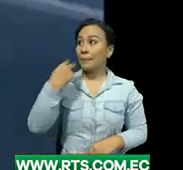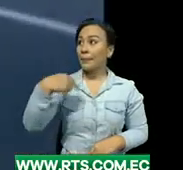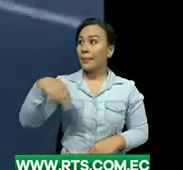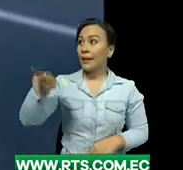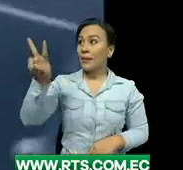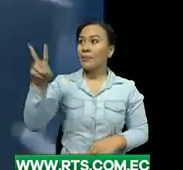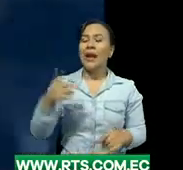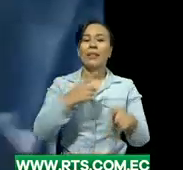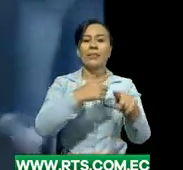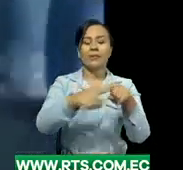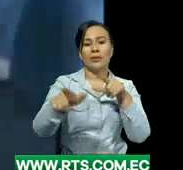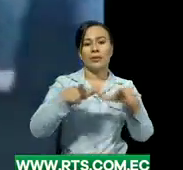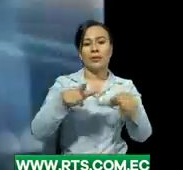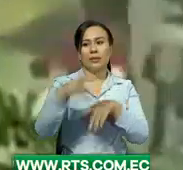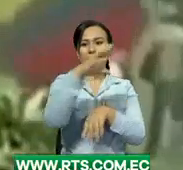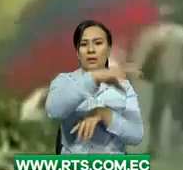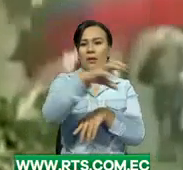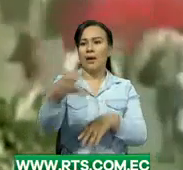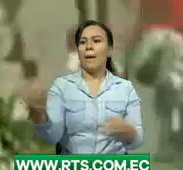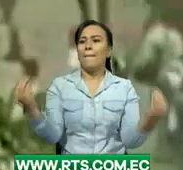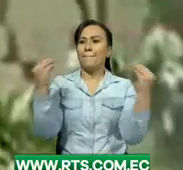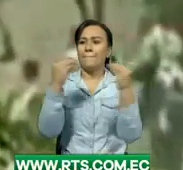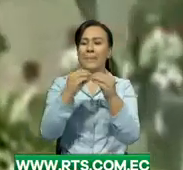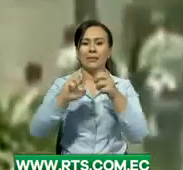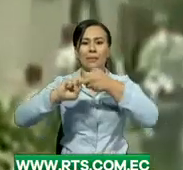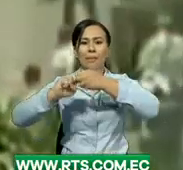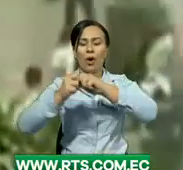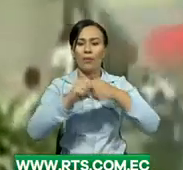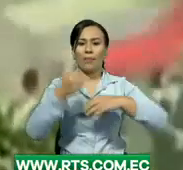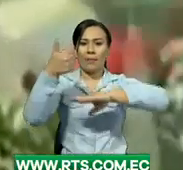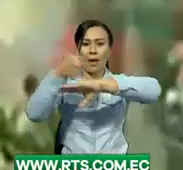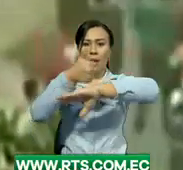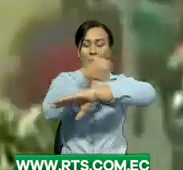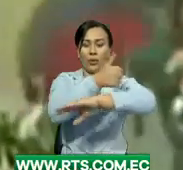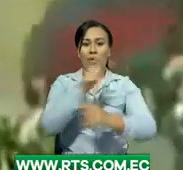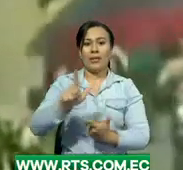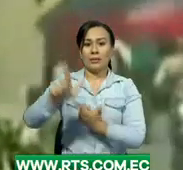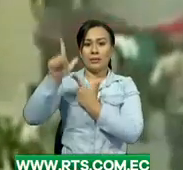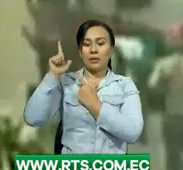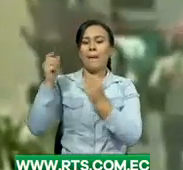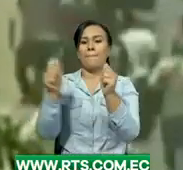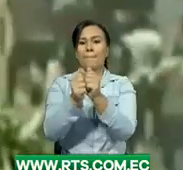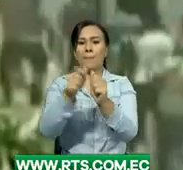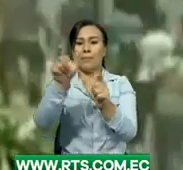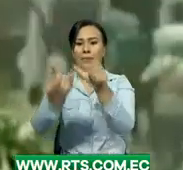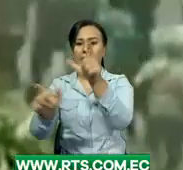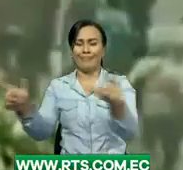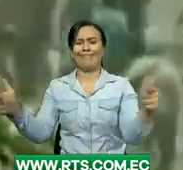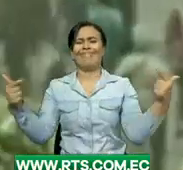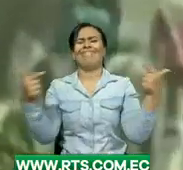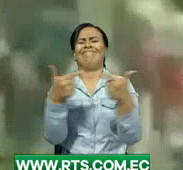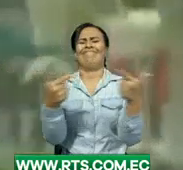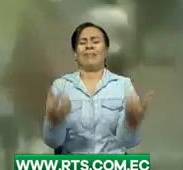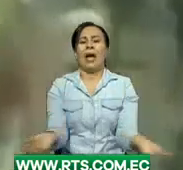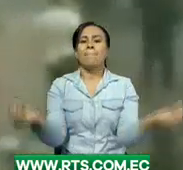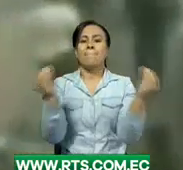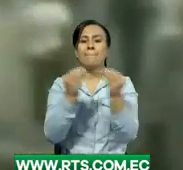En ciertos puntos, los desmanes, enfrentamientos entre las autoridades de seguridad y el pueblo se evidenciaban.